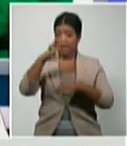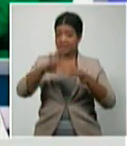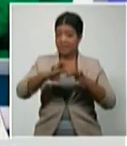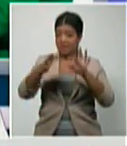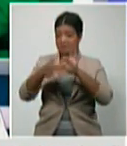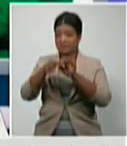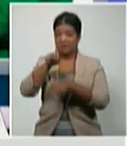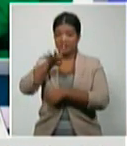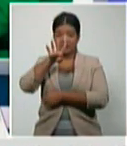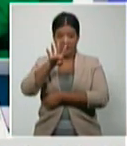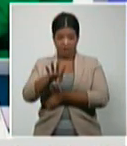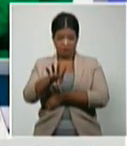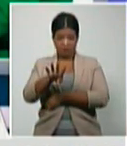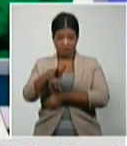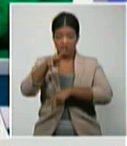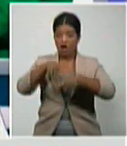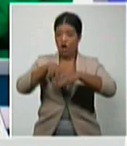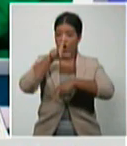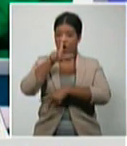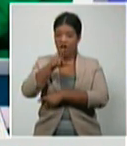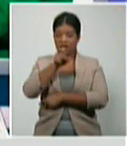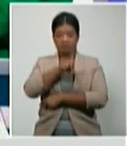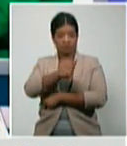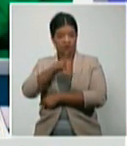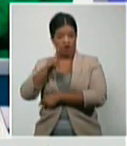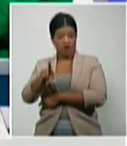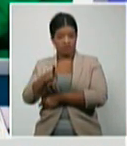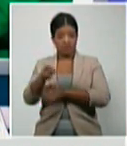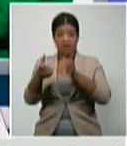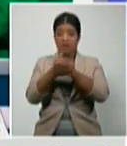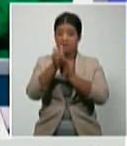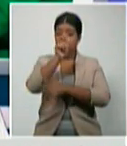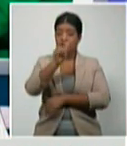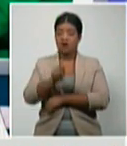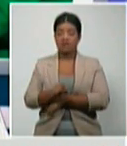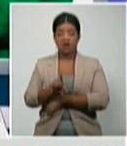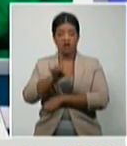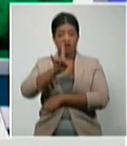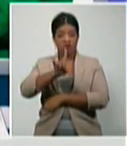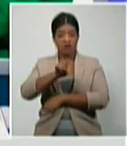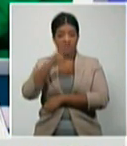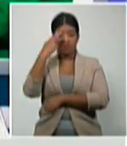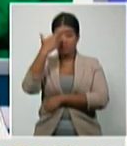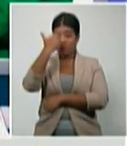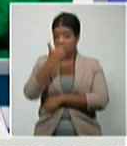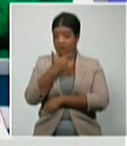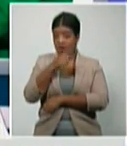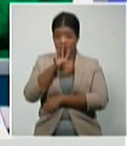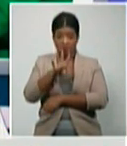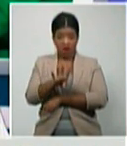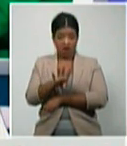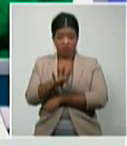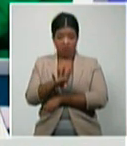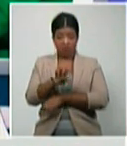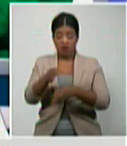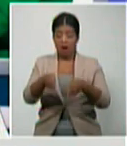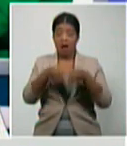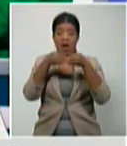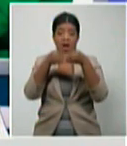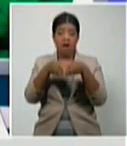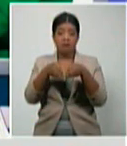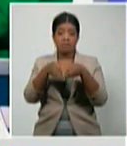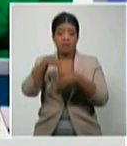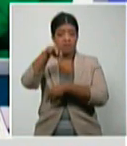Holguín 11, Mayabeque 9, Ciego de Ávila 4, Granma y Pinar del Río